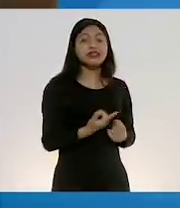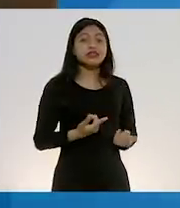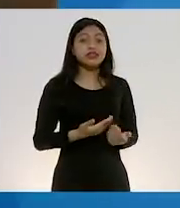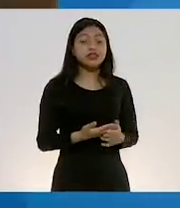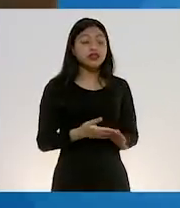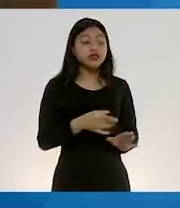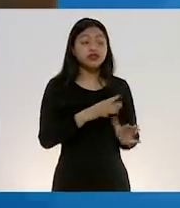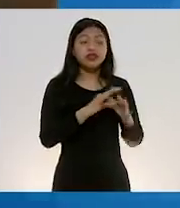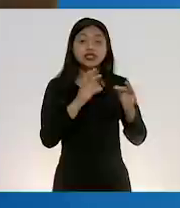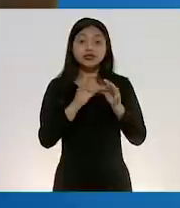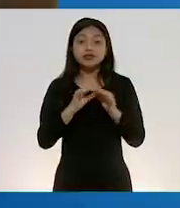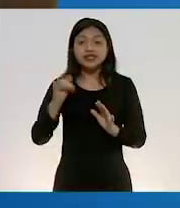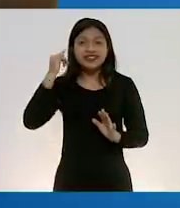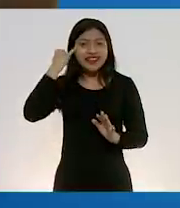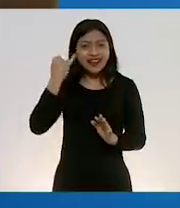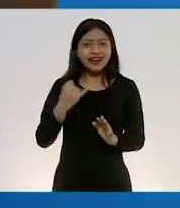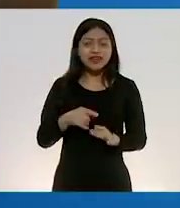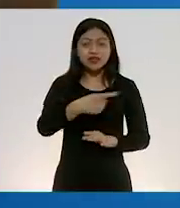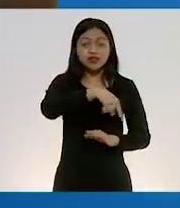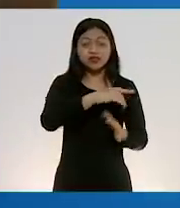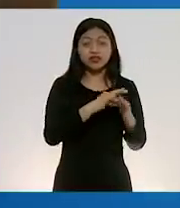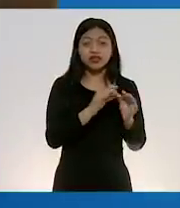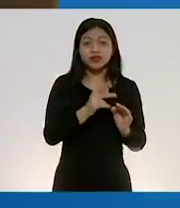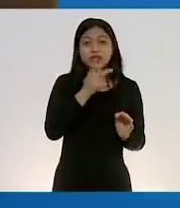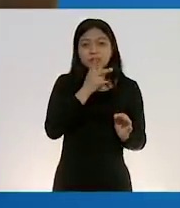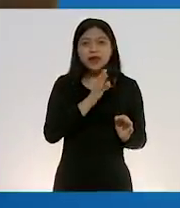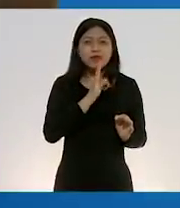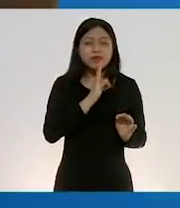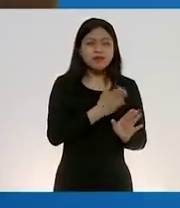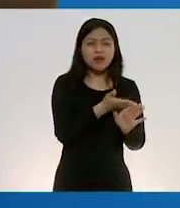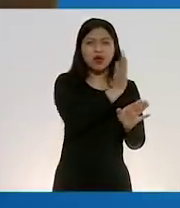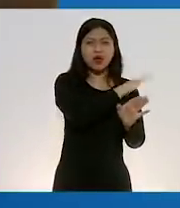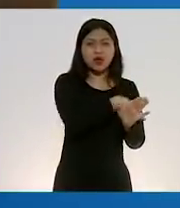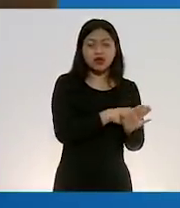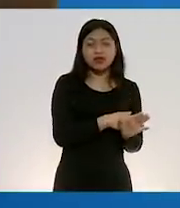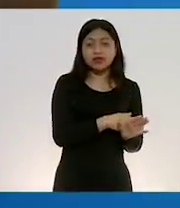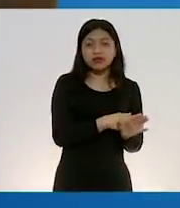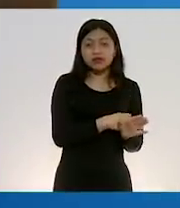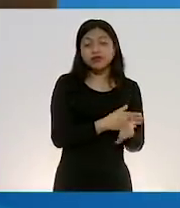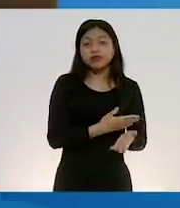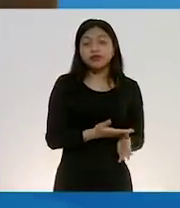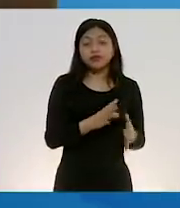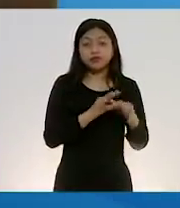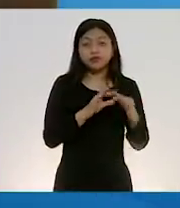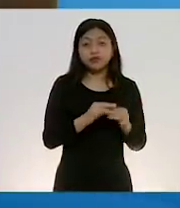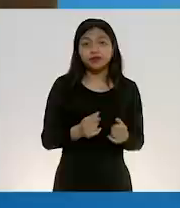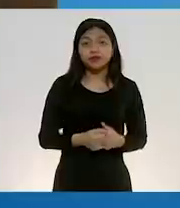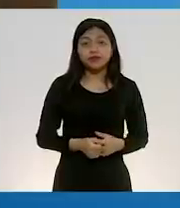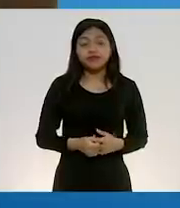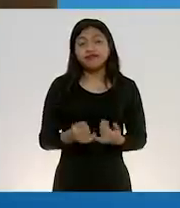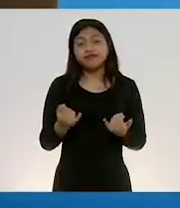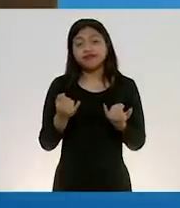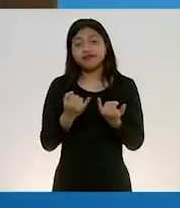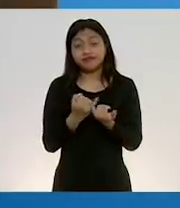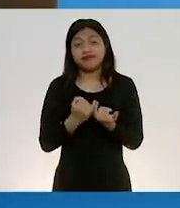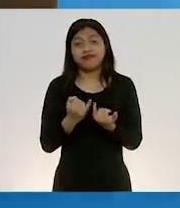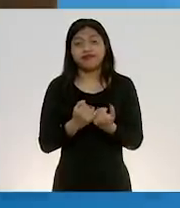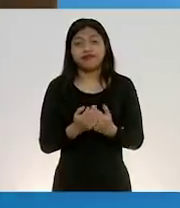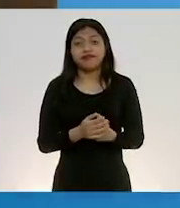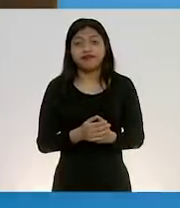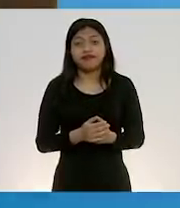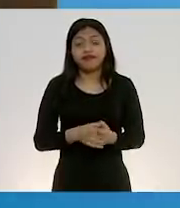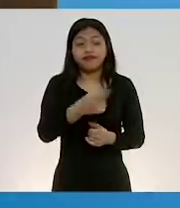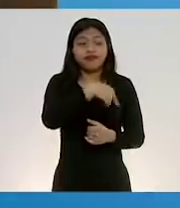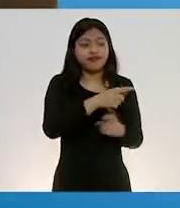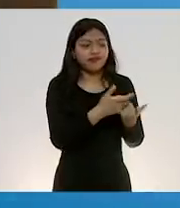los indios hablan de su parentela, porque les cuesta mucho el trabajo. Incluso Alonso de Zorita, que intenta